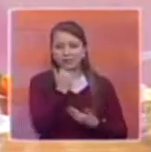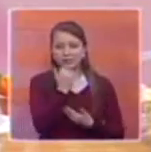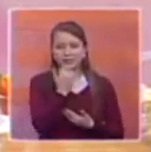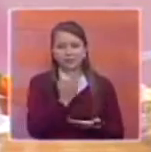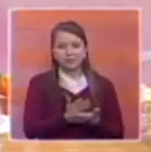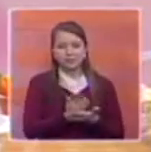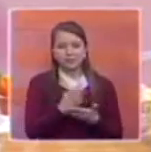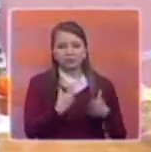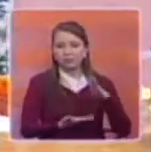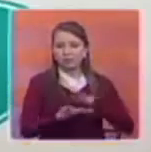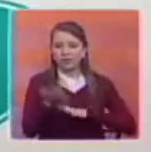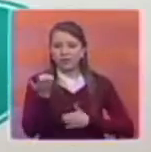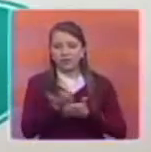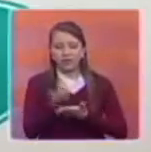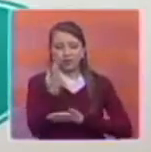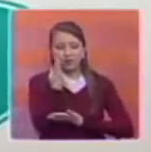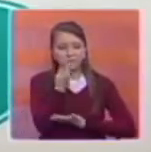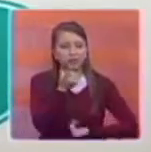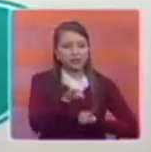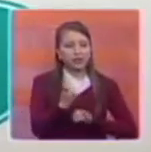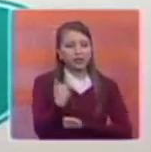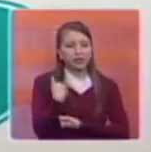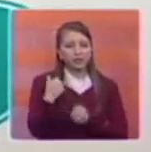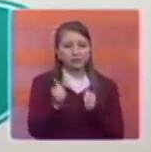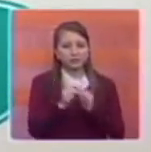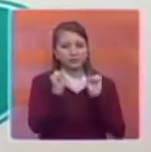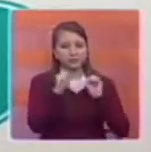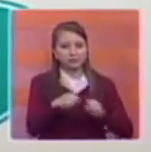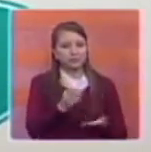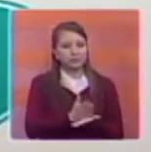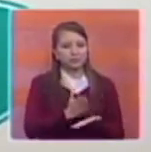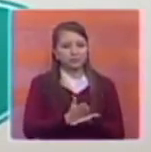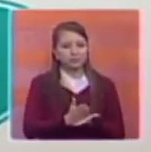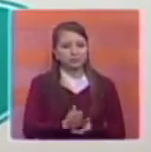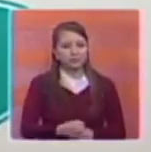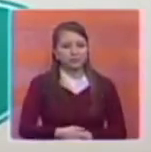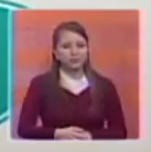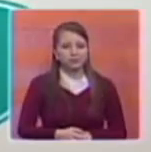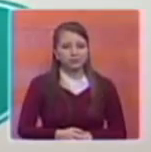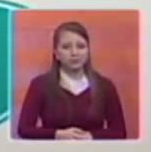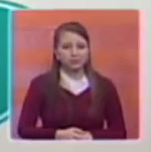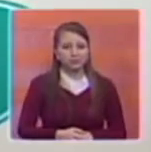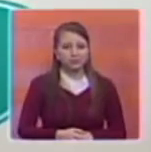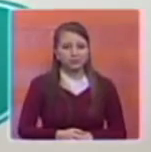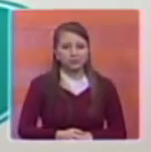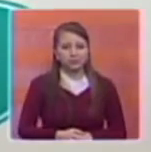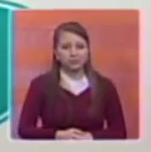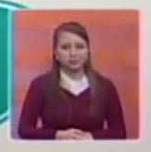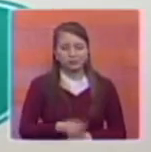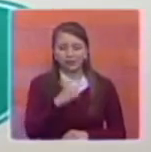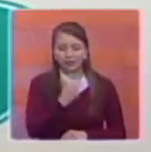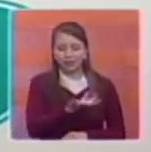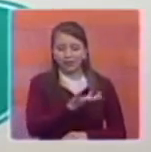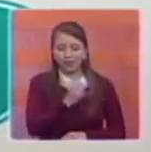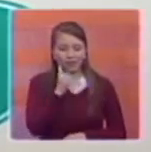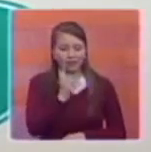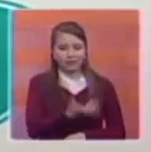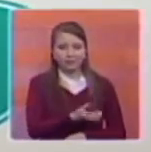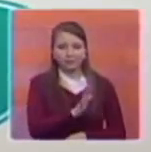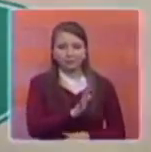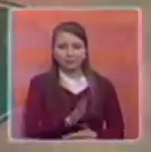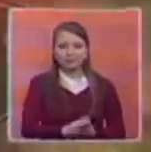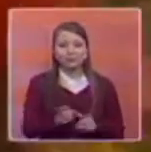y compre, sino que mire usted lo que tiene, con eso se puede cocinar. Ya me están anunciando que se me está quemando por acá. Espérate, Gardenia, que vamos a ponerle